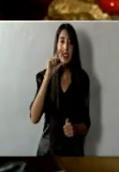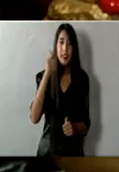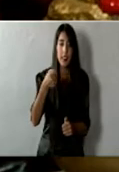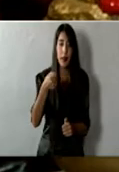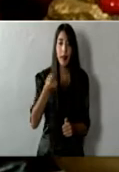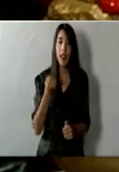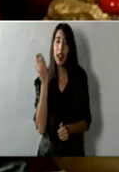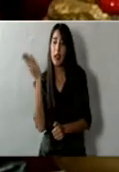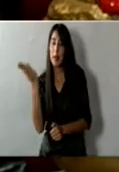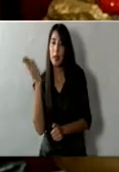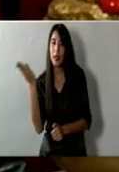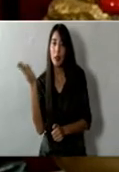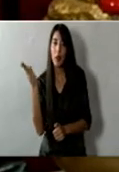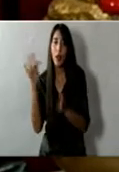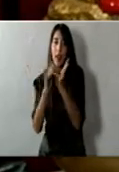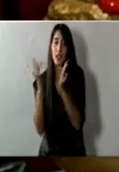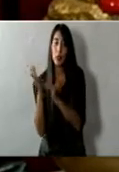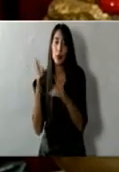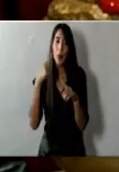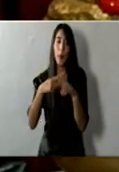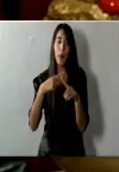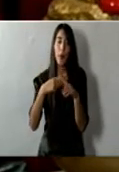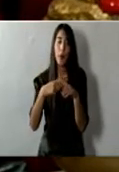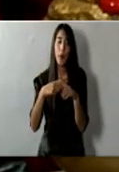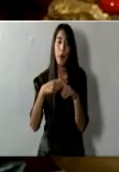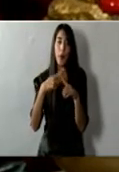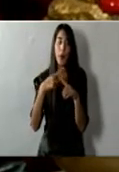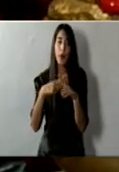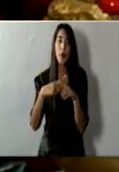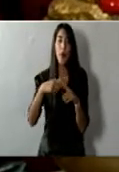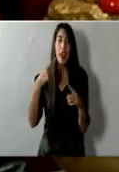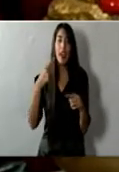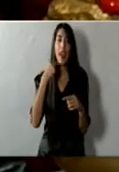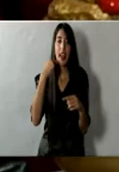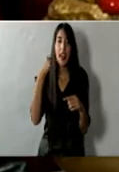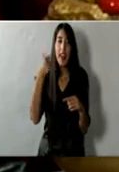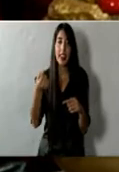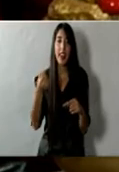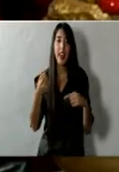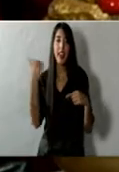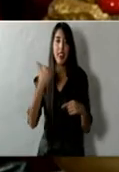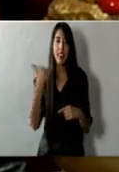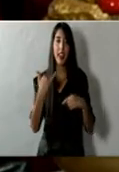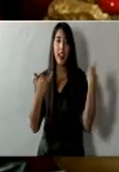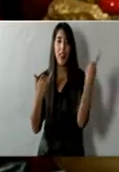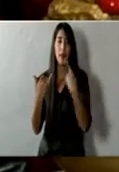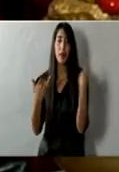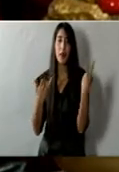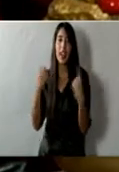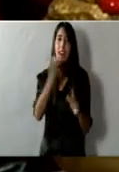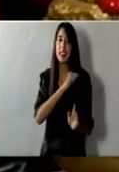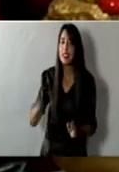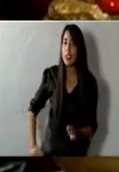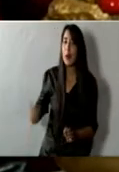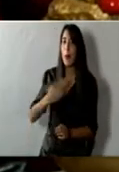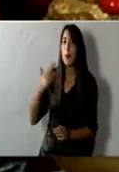puedes encontrar en Mateo 15, 22. Dice que ella le rogó, le pidió al Señor: Señor, mi hija está